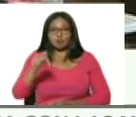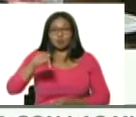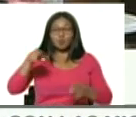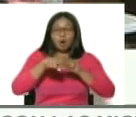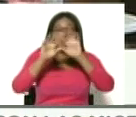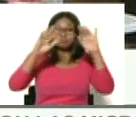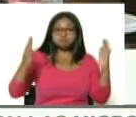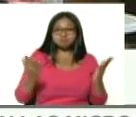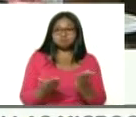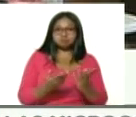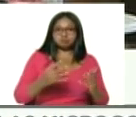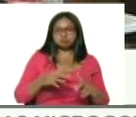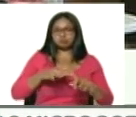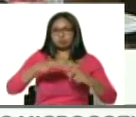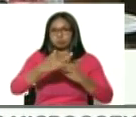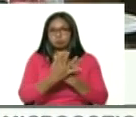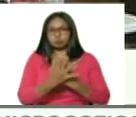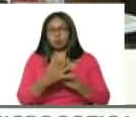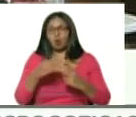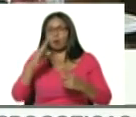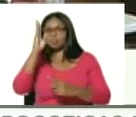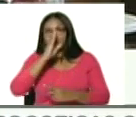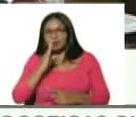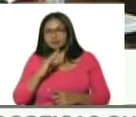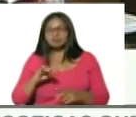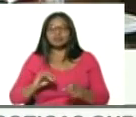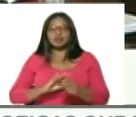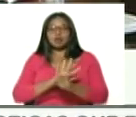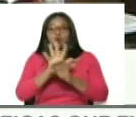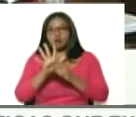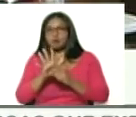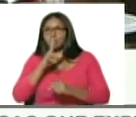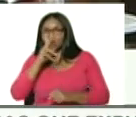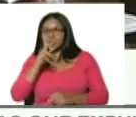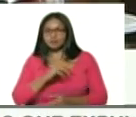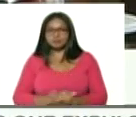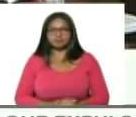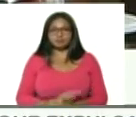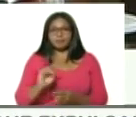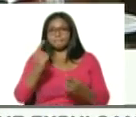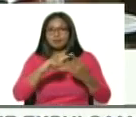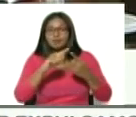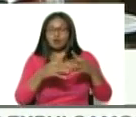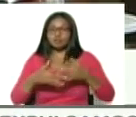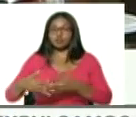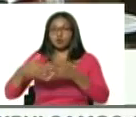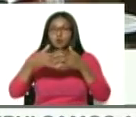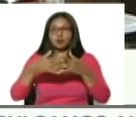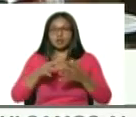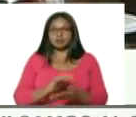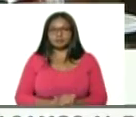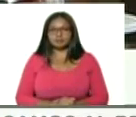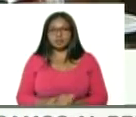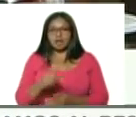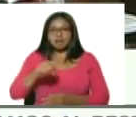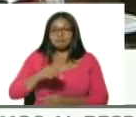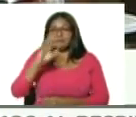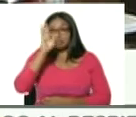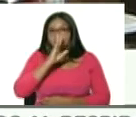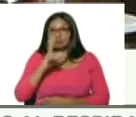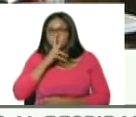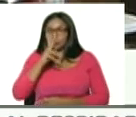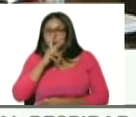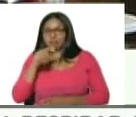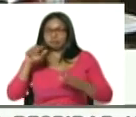mundial. Los dos epicentros, al norte Estados Unidos de Norteamérica, al sur Brasil, los dos epicentros